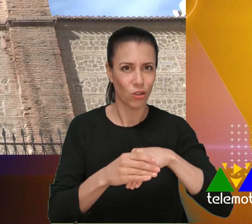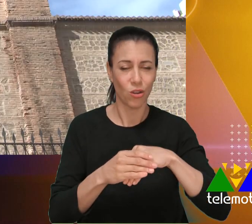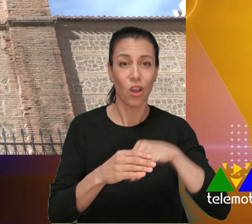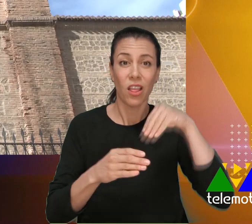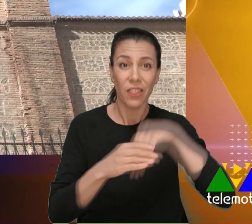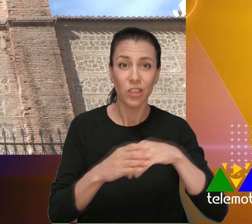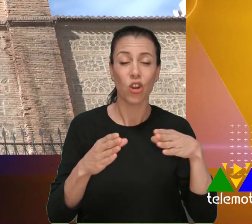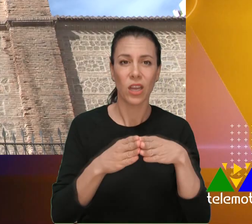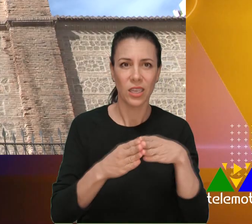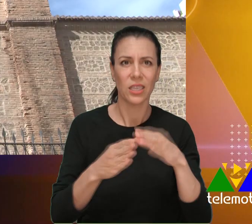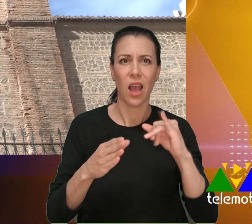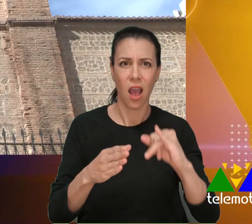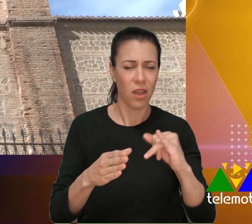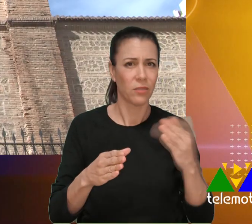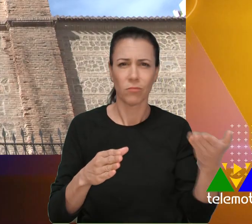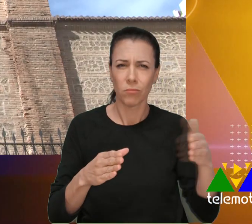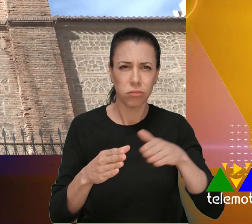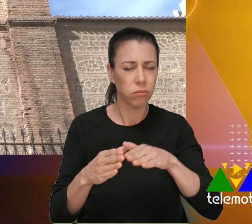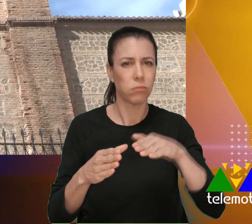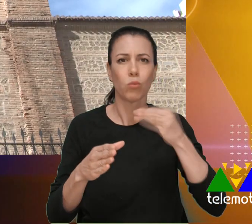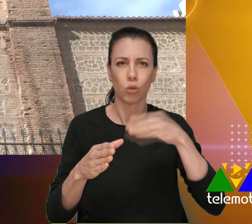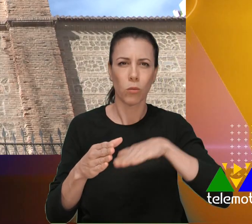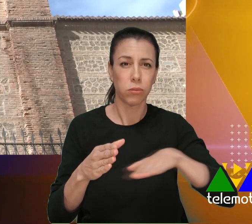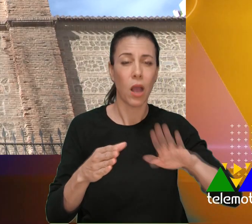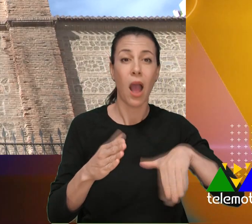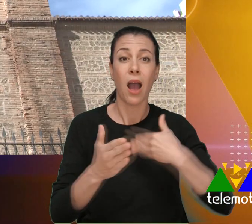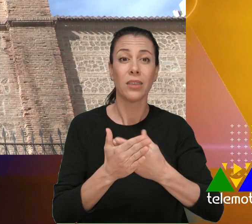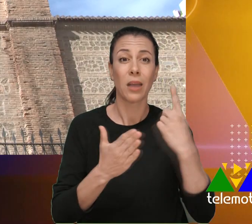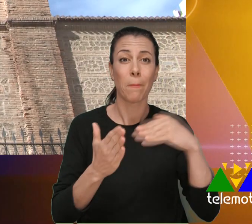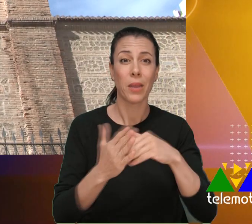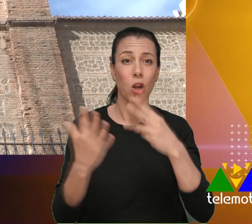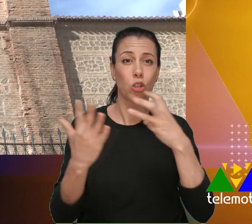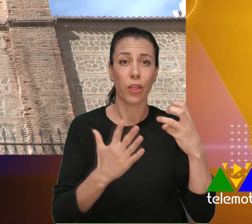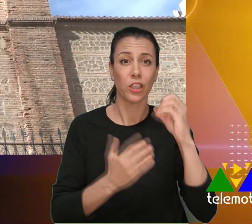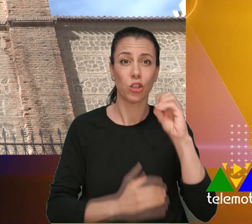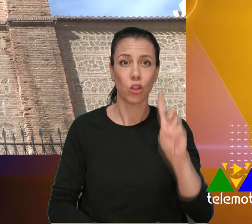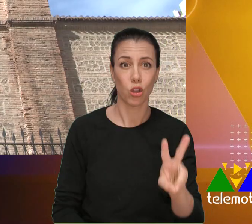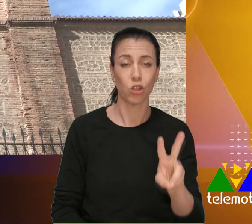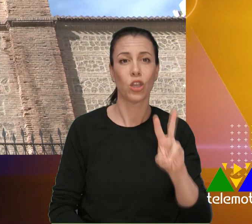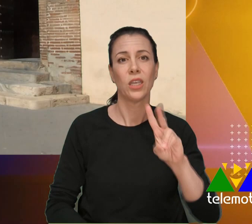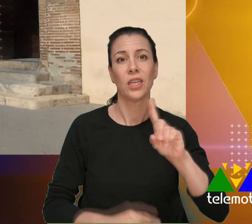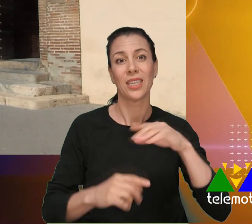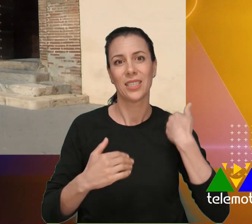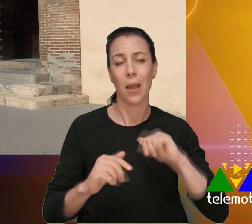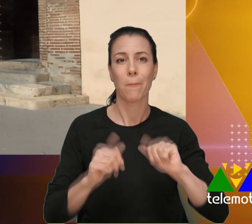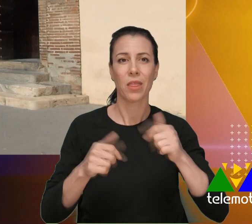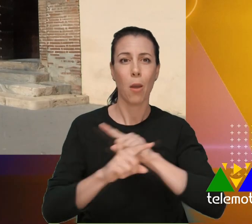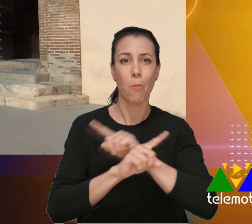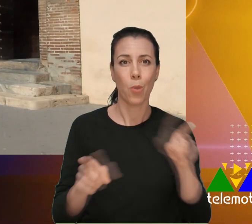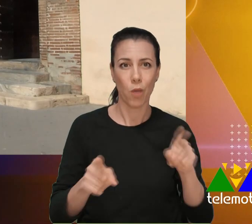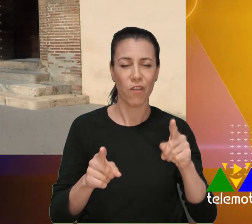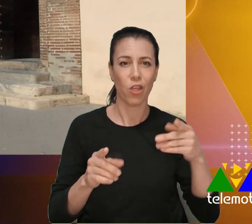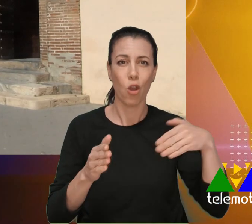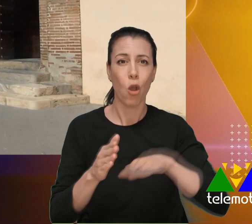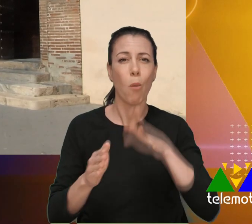de la iglesia estuvo llena de enterramientos hasta 1802, que se prohíbe enterrar en la iglesia por una epidemia